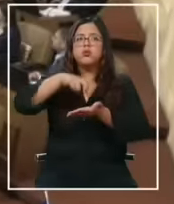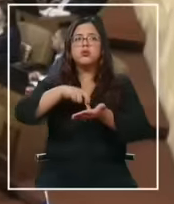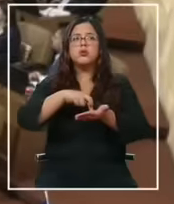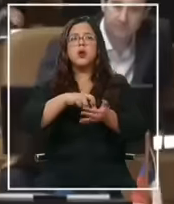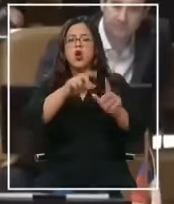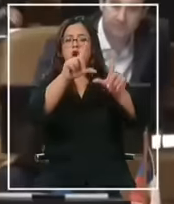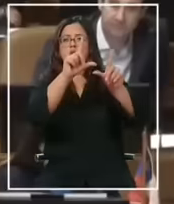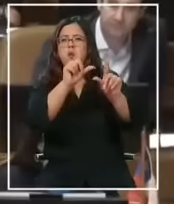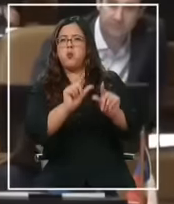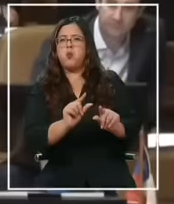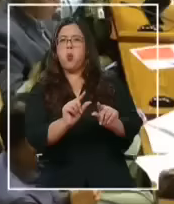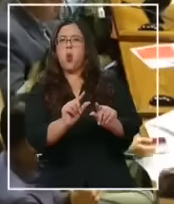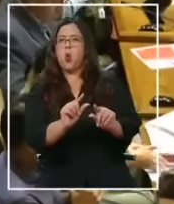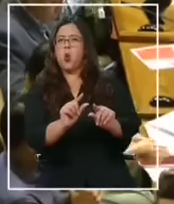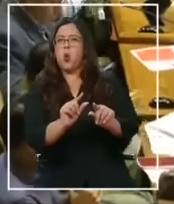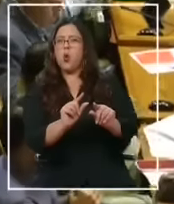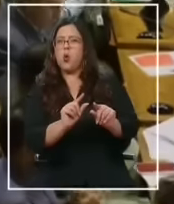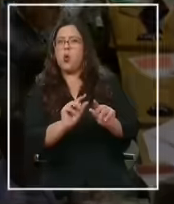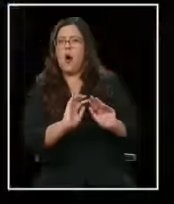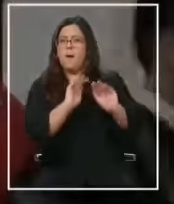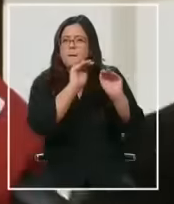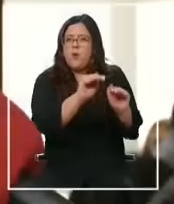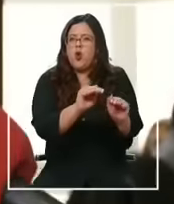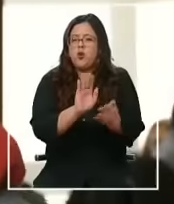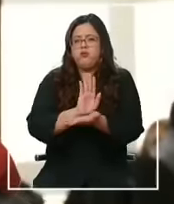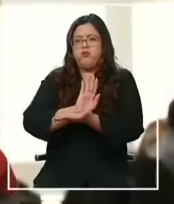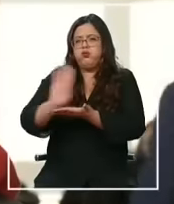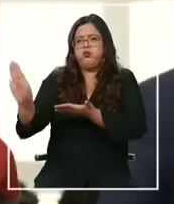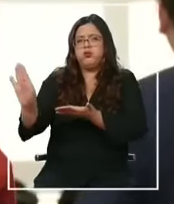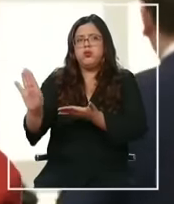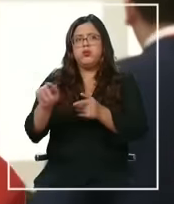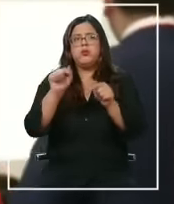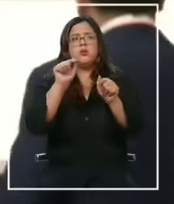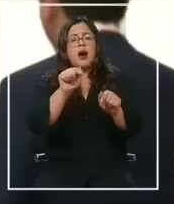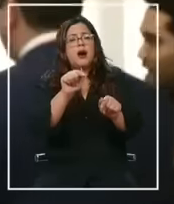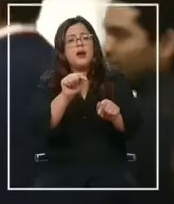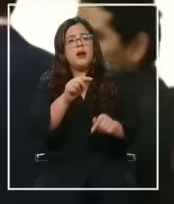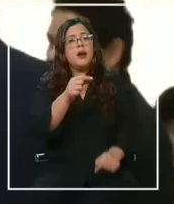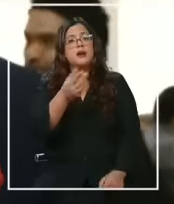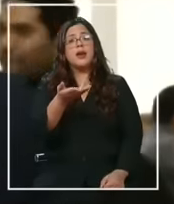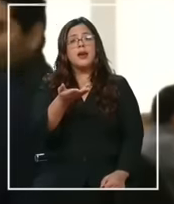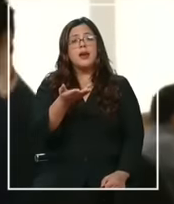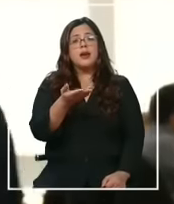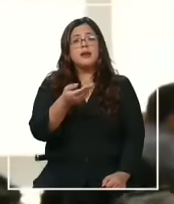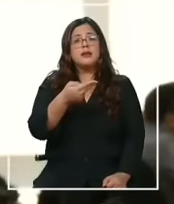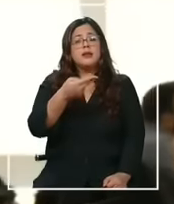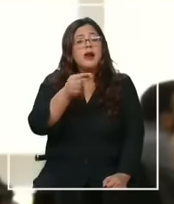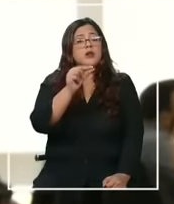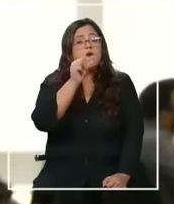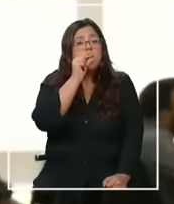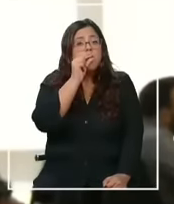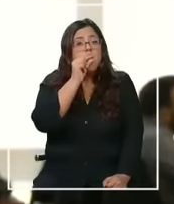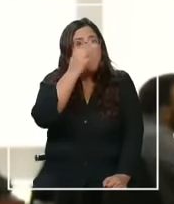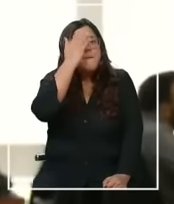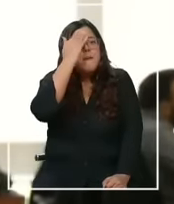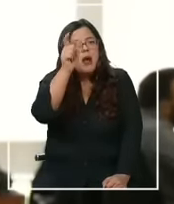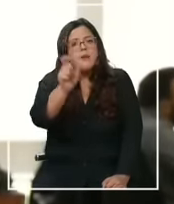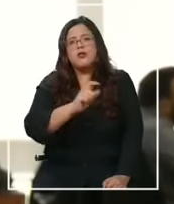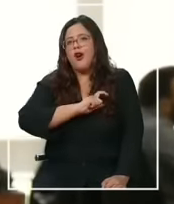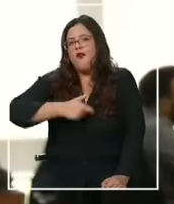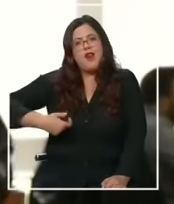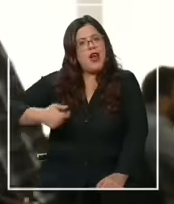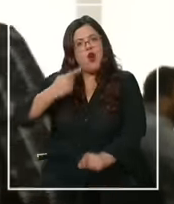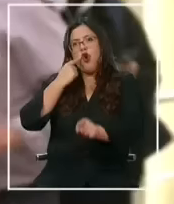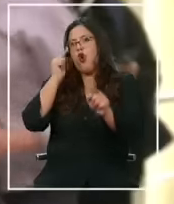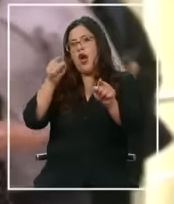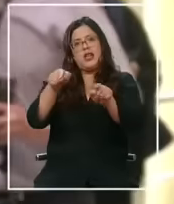adeptos y un rechazo transversal del oficialismo. Está fumando mala hierba el gobernador, porque la verdad es que es un debate cerrado